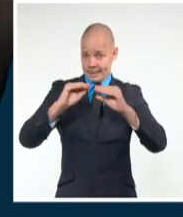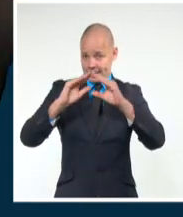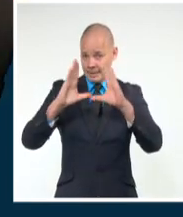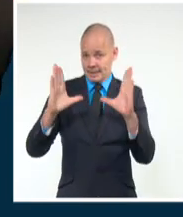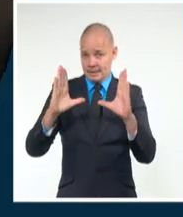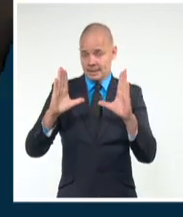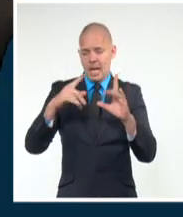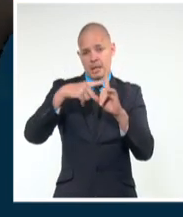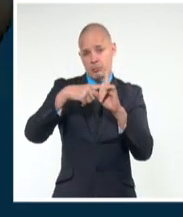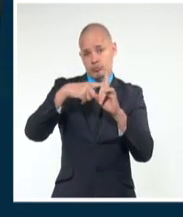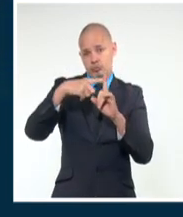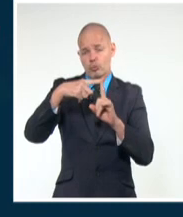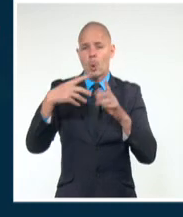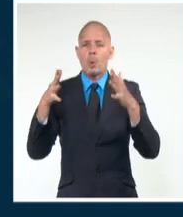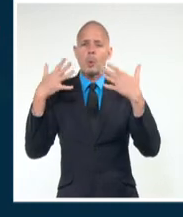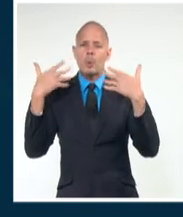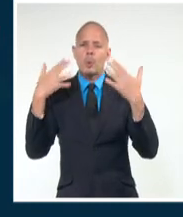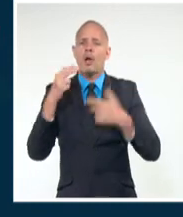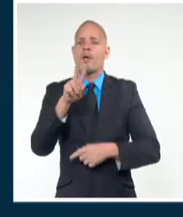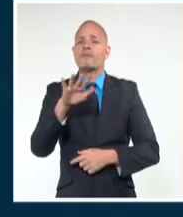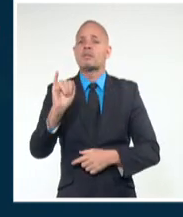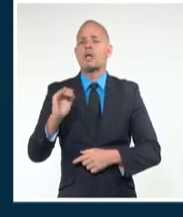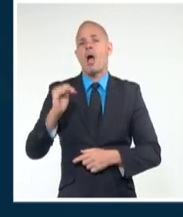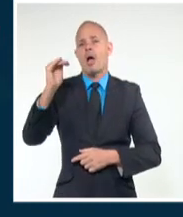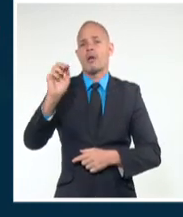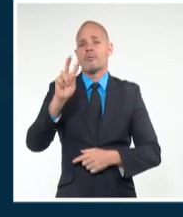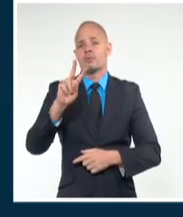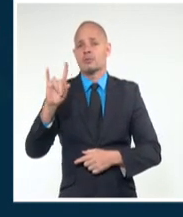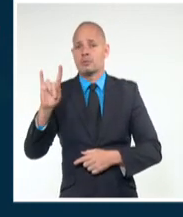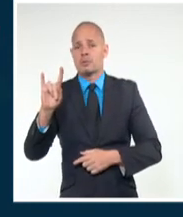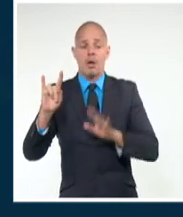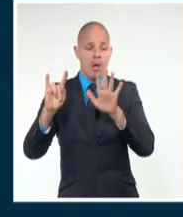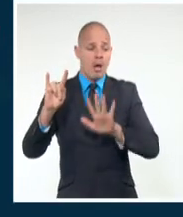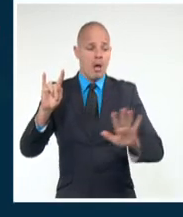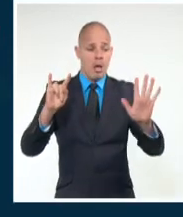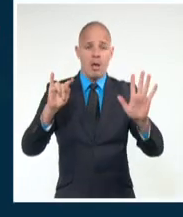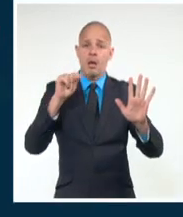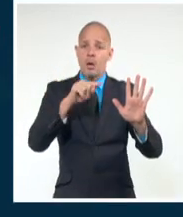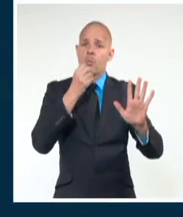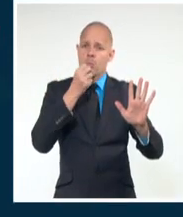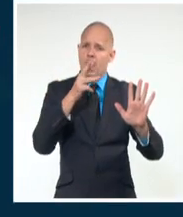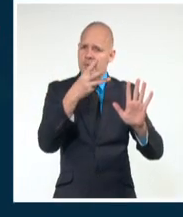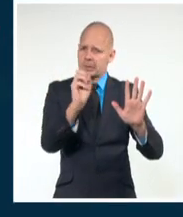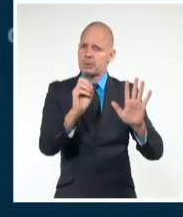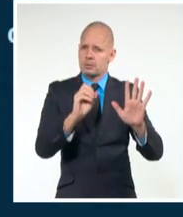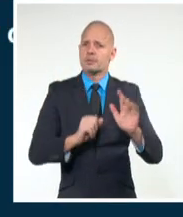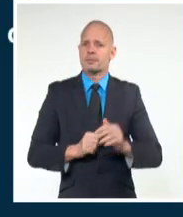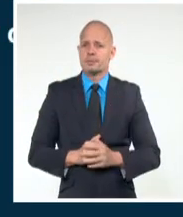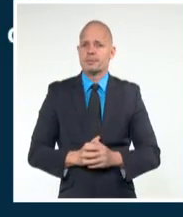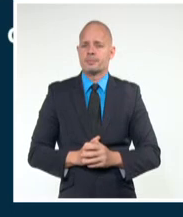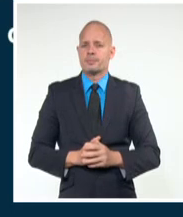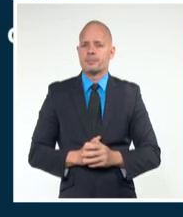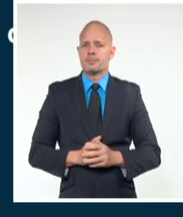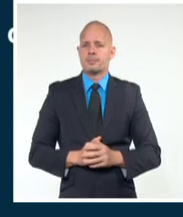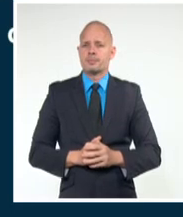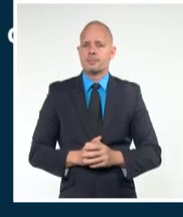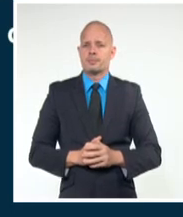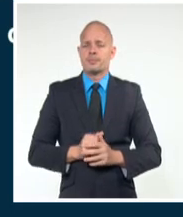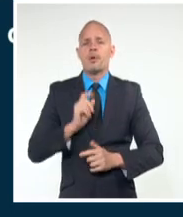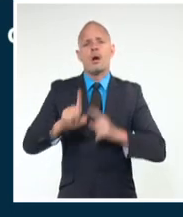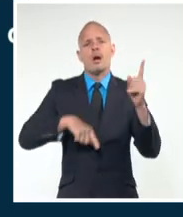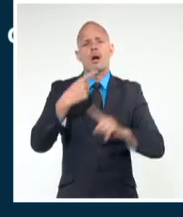temperaturas máximas entre 26 y 29 grados, llegará a 30 grados Celsius en la porción suroriental. Los vientos serán